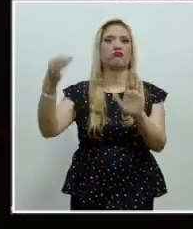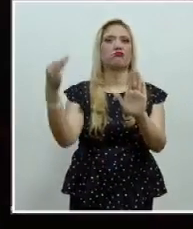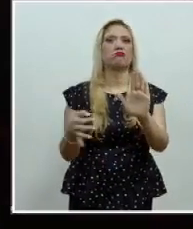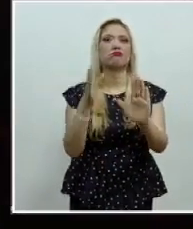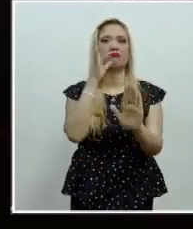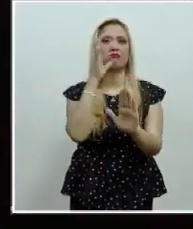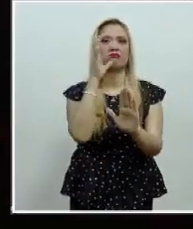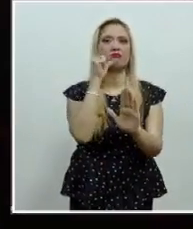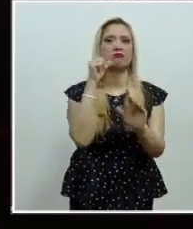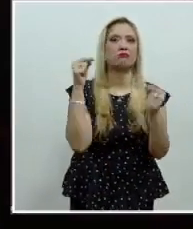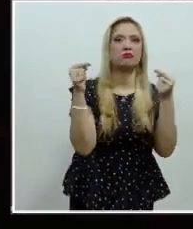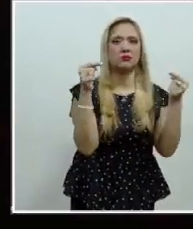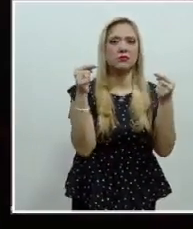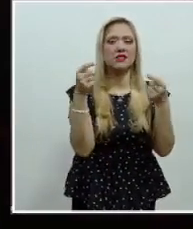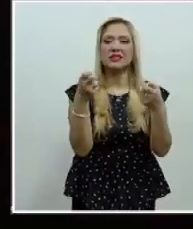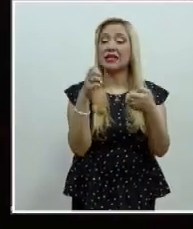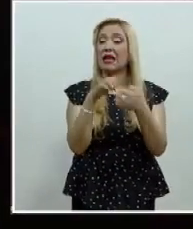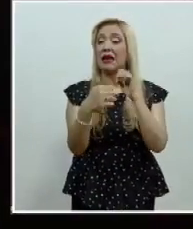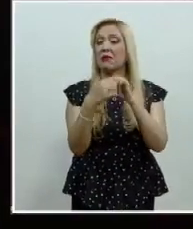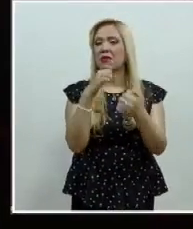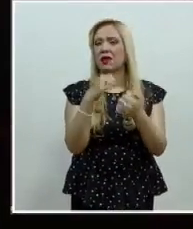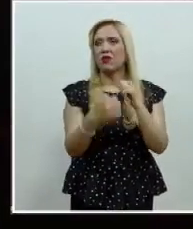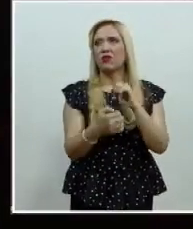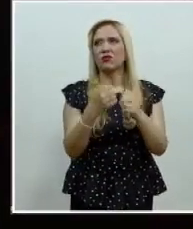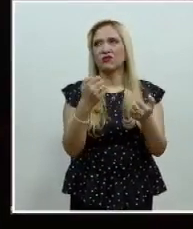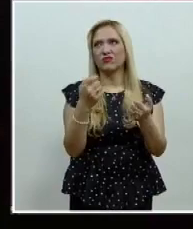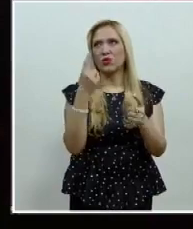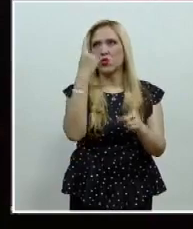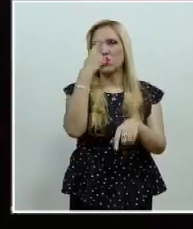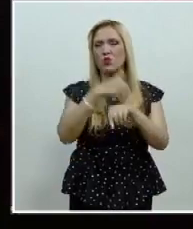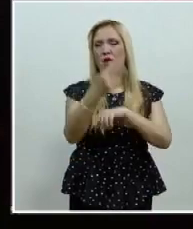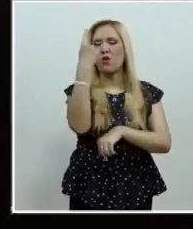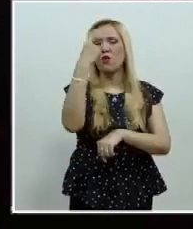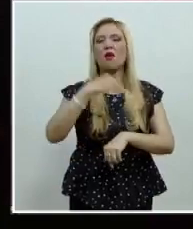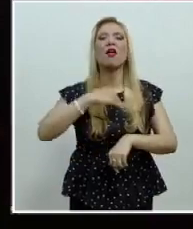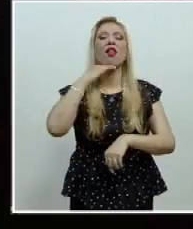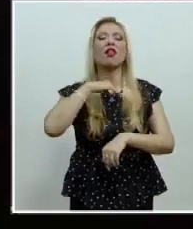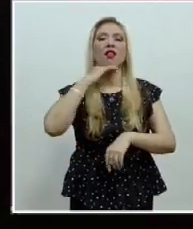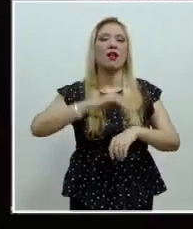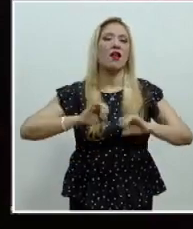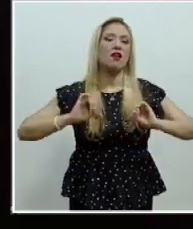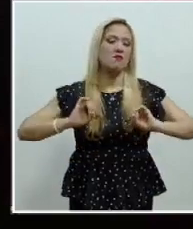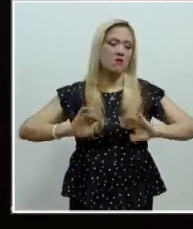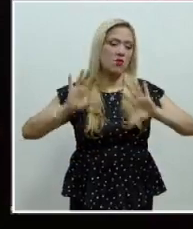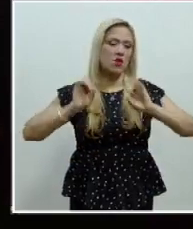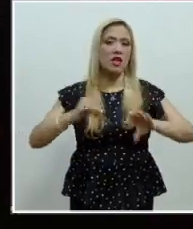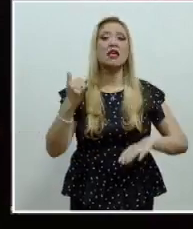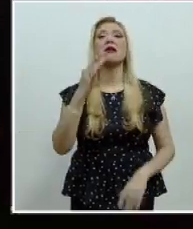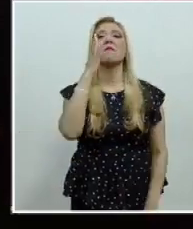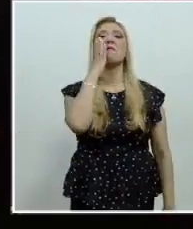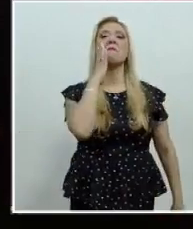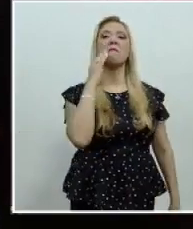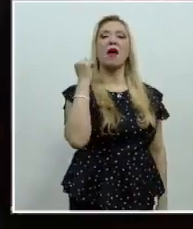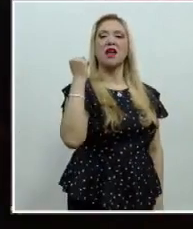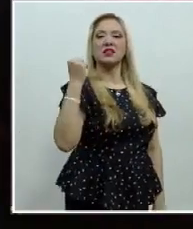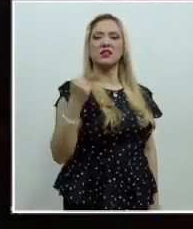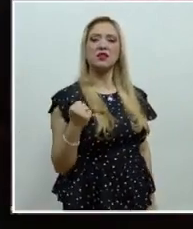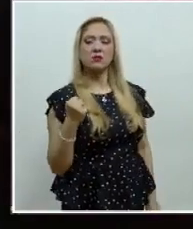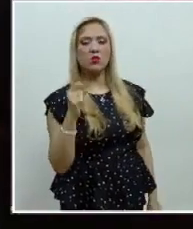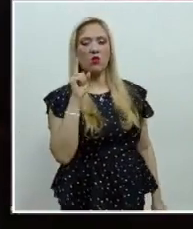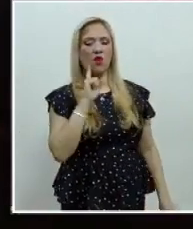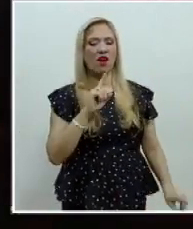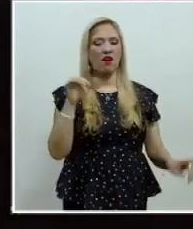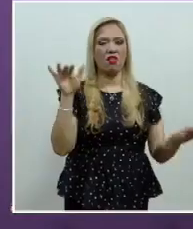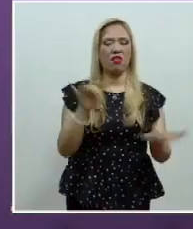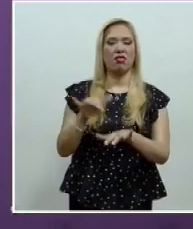peor enemigo. Claro, si ya mucho me apuras, también el gran enemigo, pues es el machismo y los estereotipos. Claro, pero